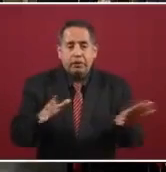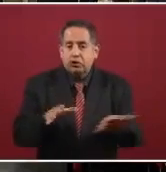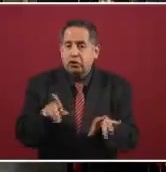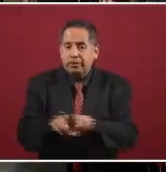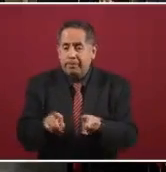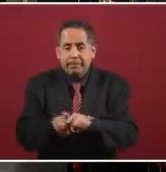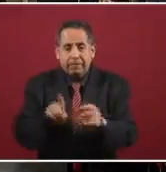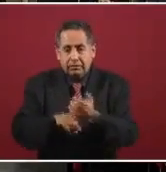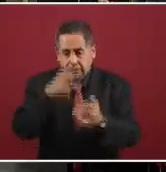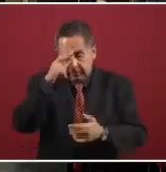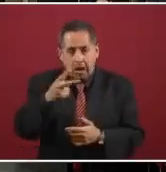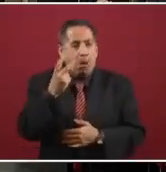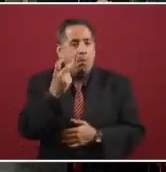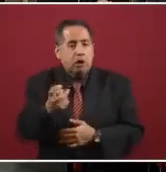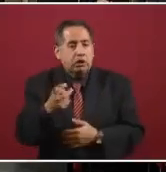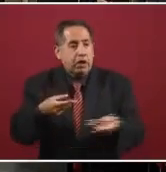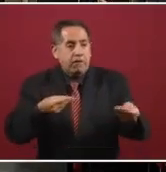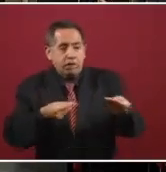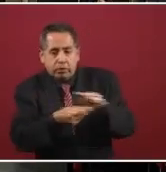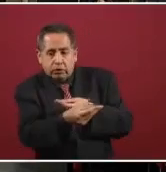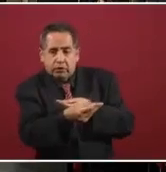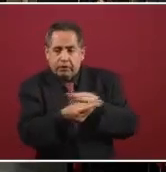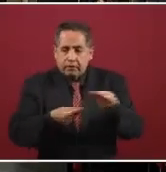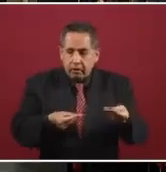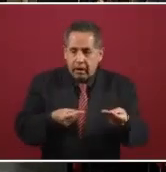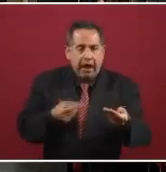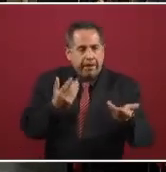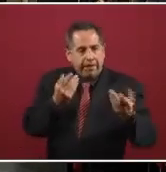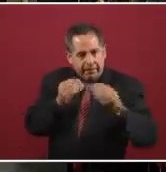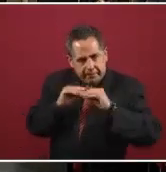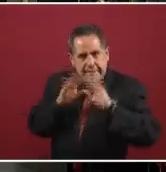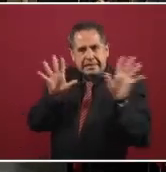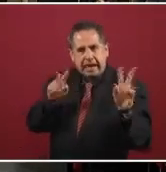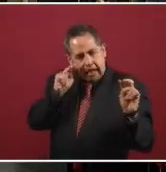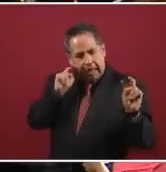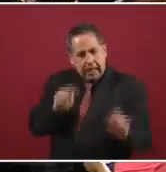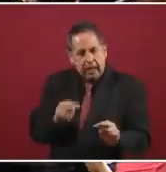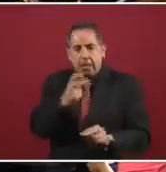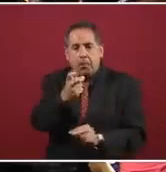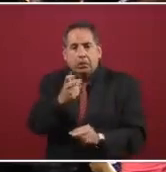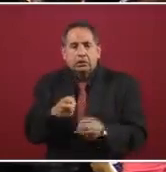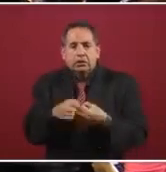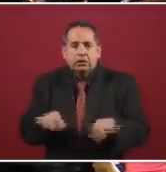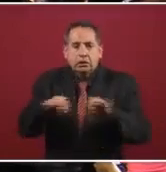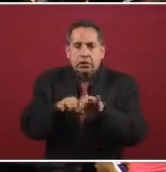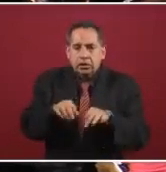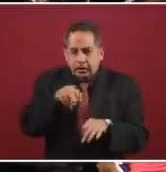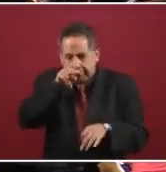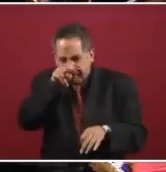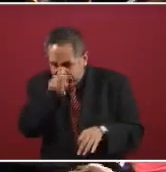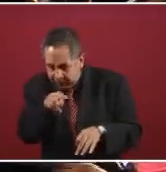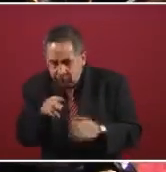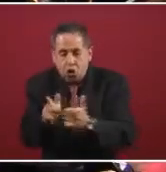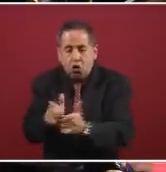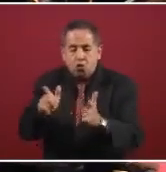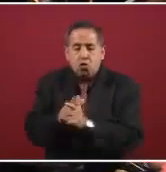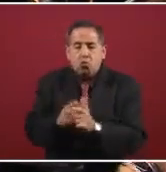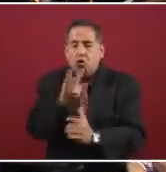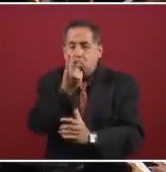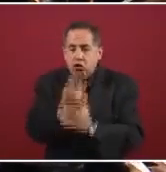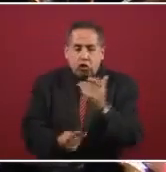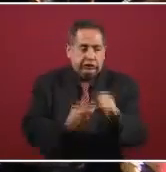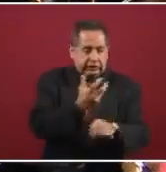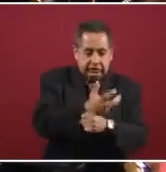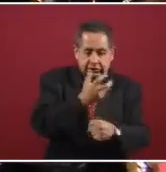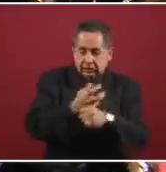respecto a México. Entonces, por eso sería bueno tener un grupo de trabajo formal de naturaleza binacional